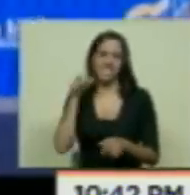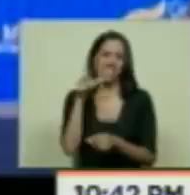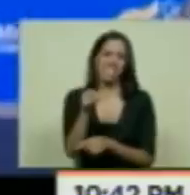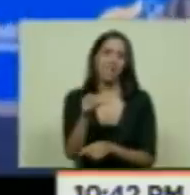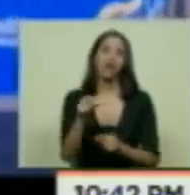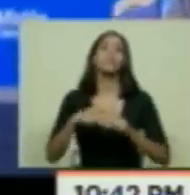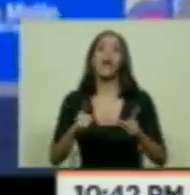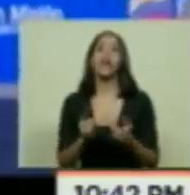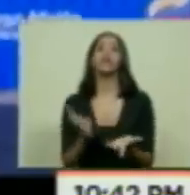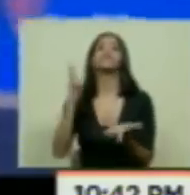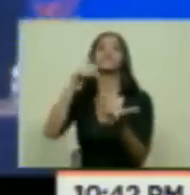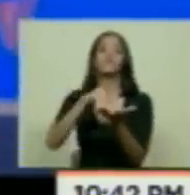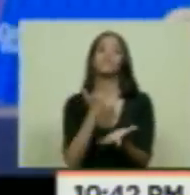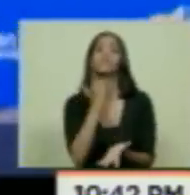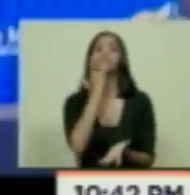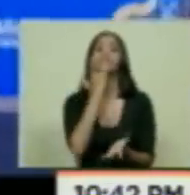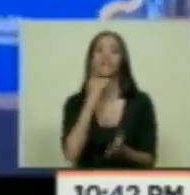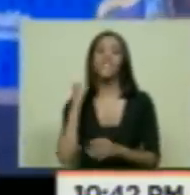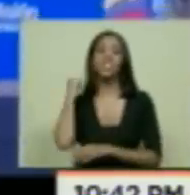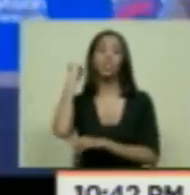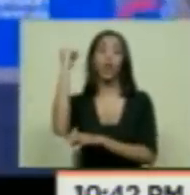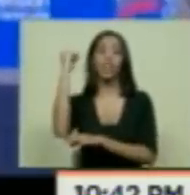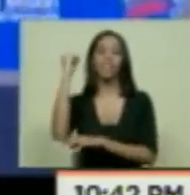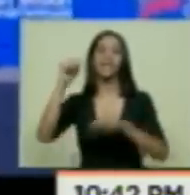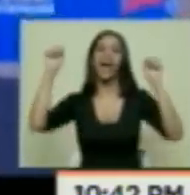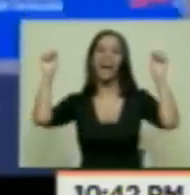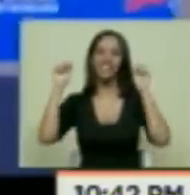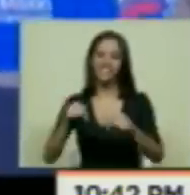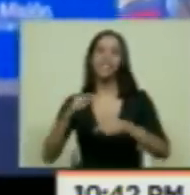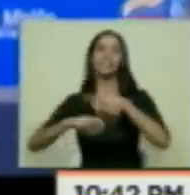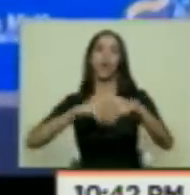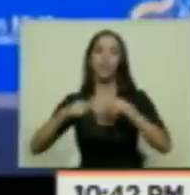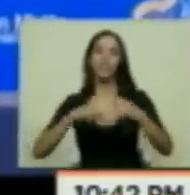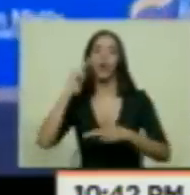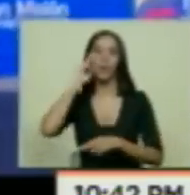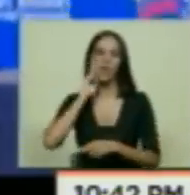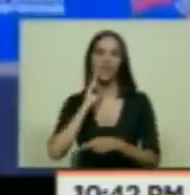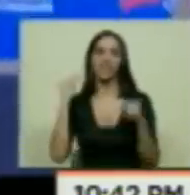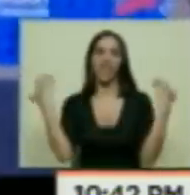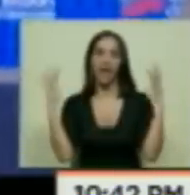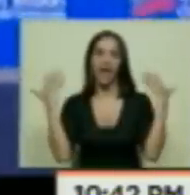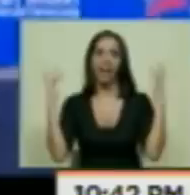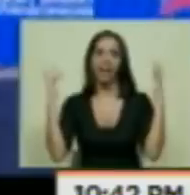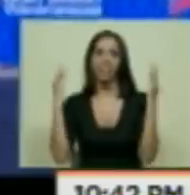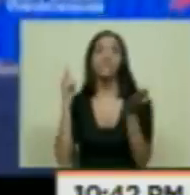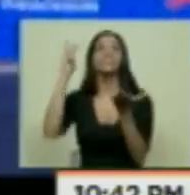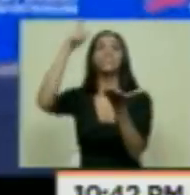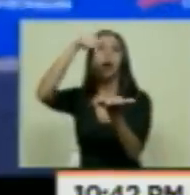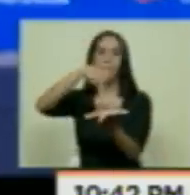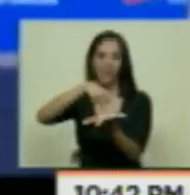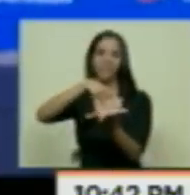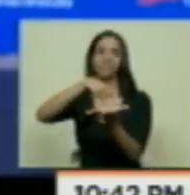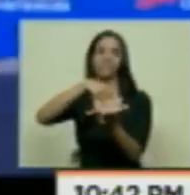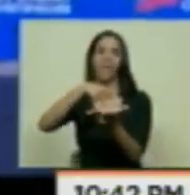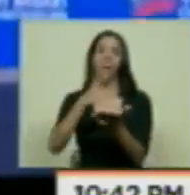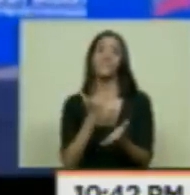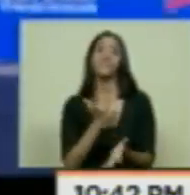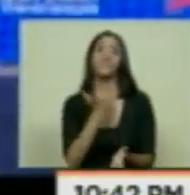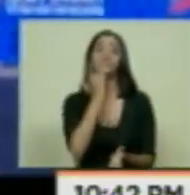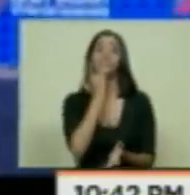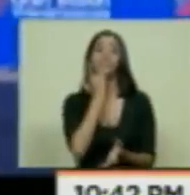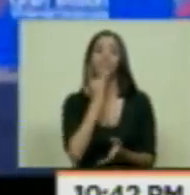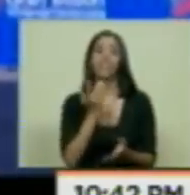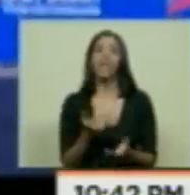de pie y victoriosa. Así es la revolución bolivariana, de pie, victoriosa